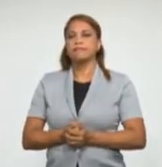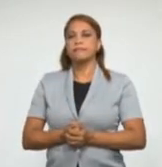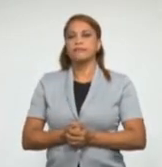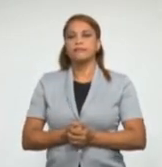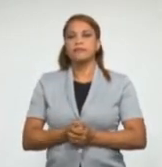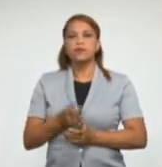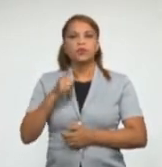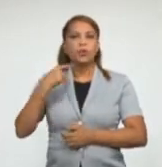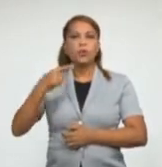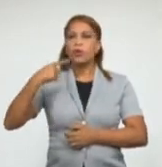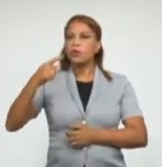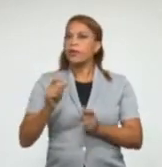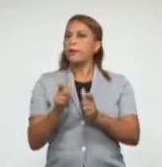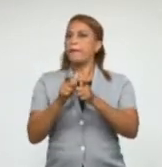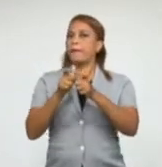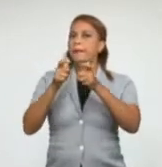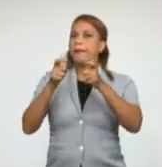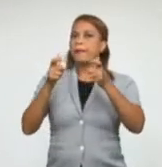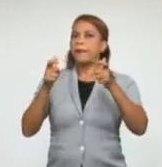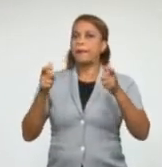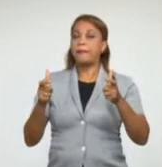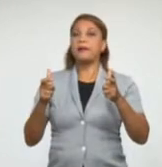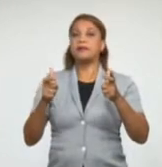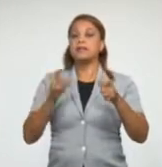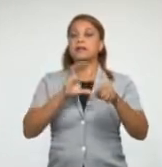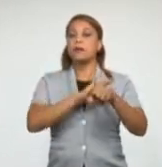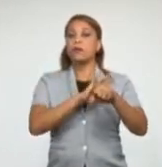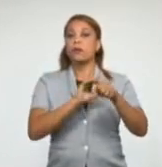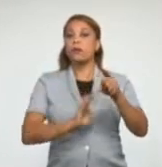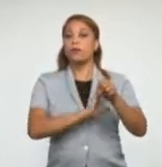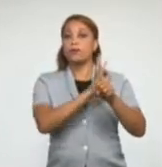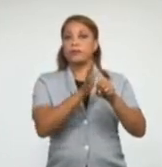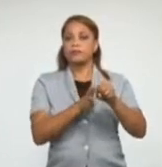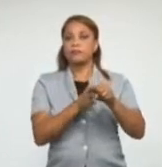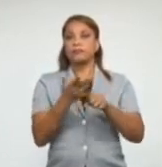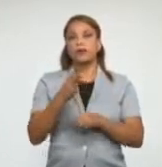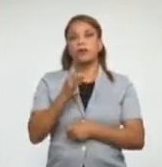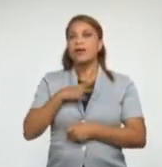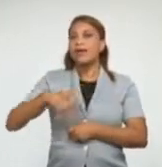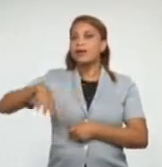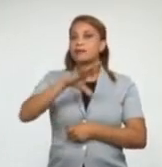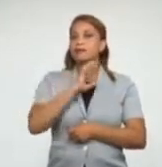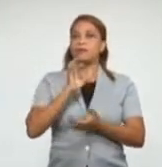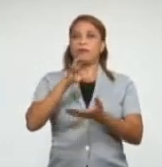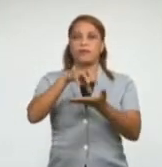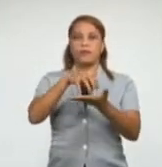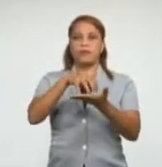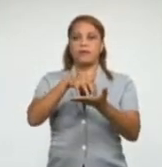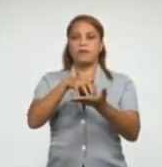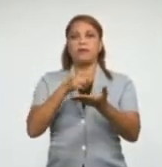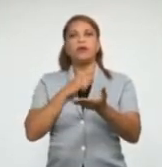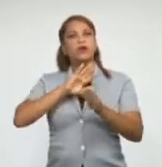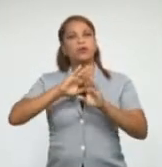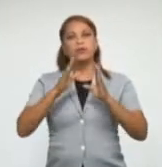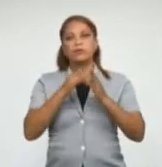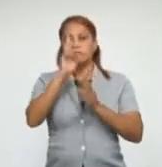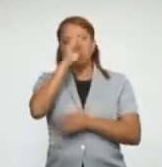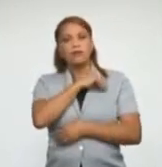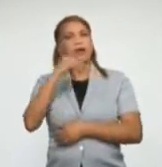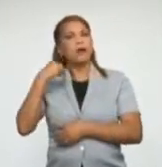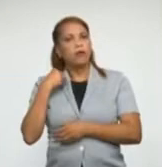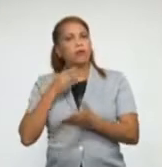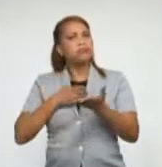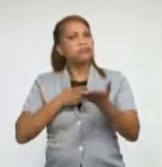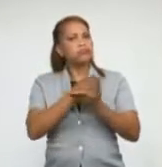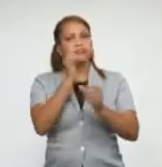incremento la enfermedad prácticamente en toda la ciudad. Las acciones que hace Salud se intensifican fundamentalmente